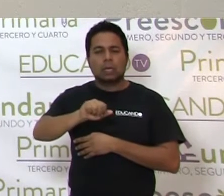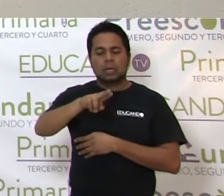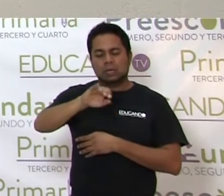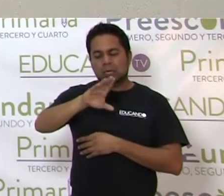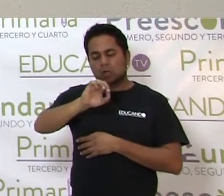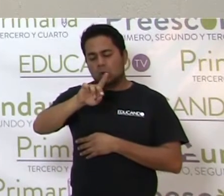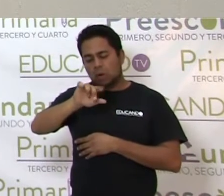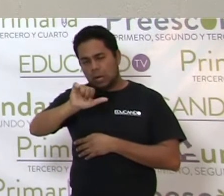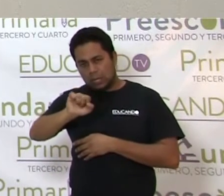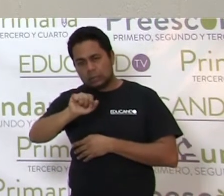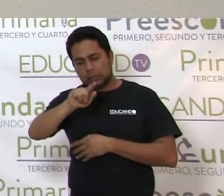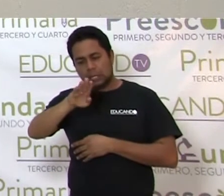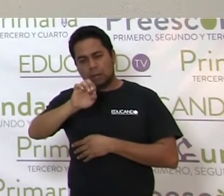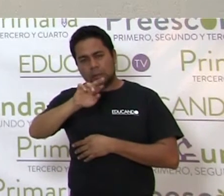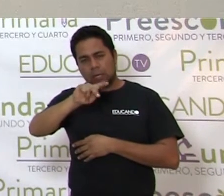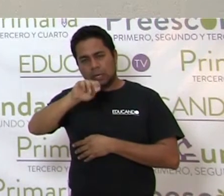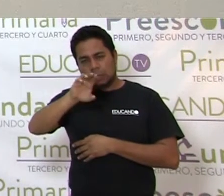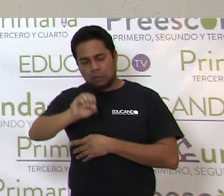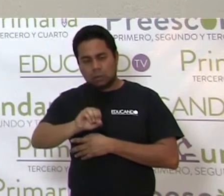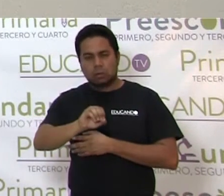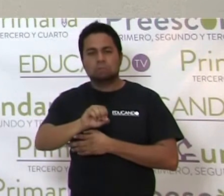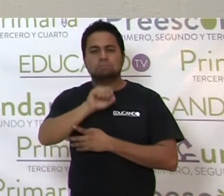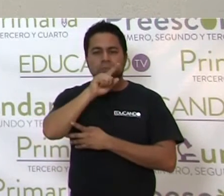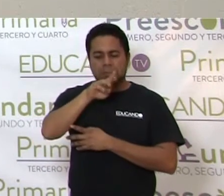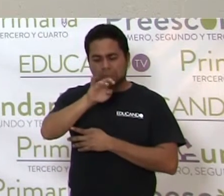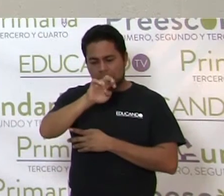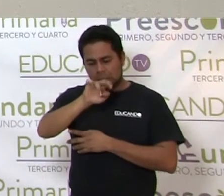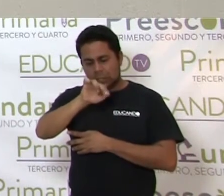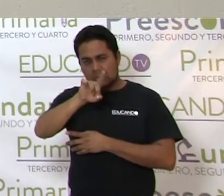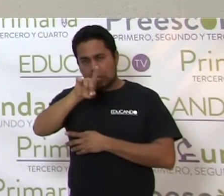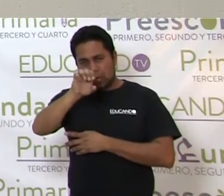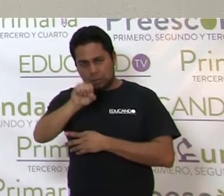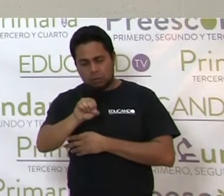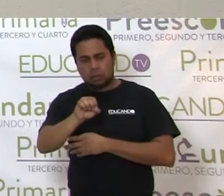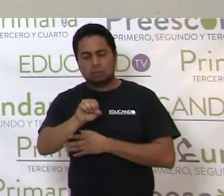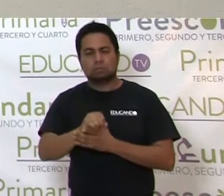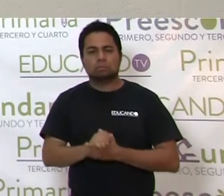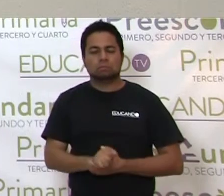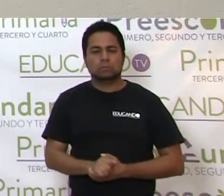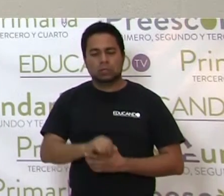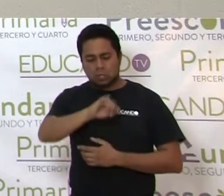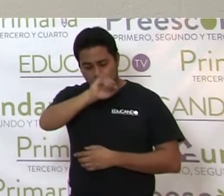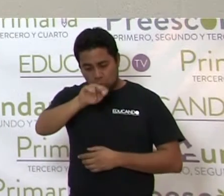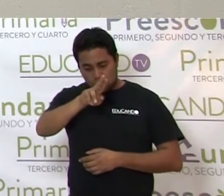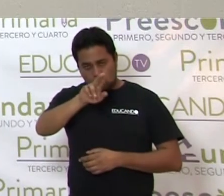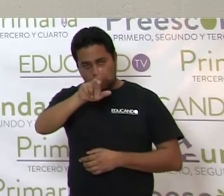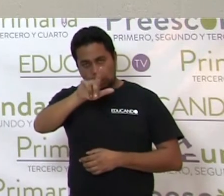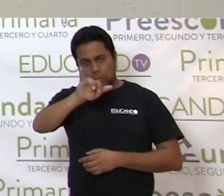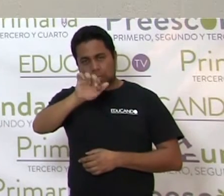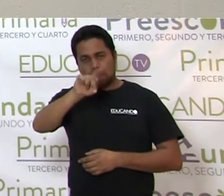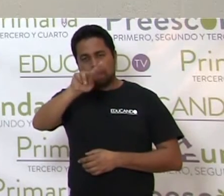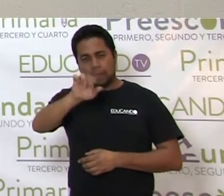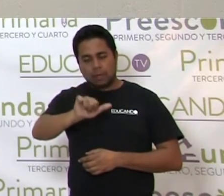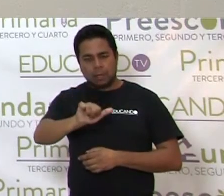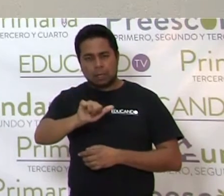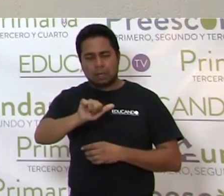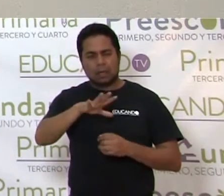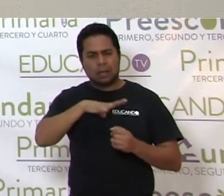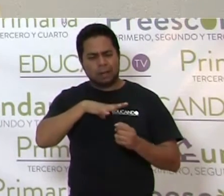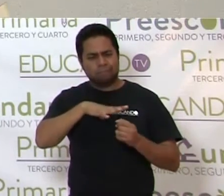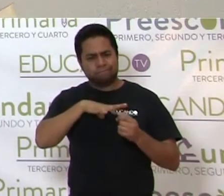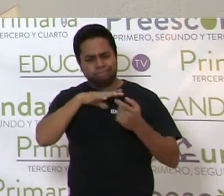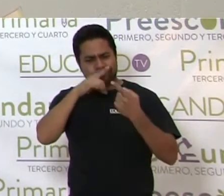Alberto Cascante, Alberto Chimal, Bernardo Fernández Beff, Julieta García González, en fin,